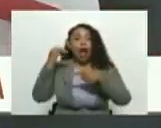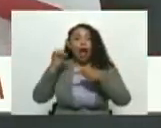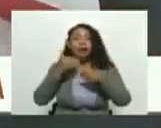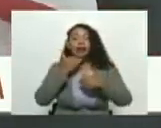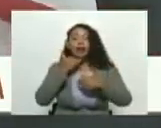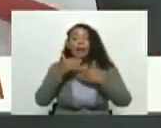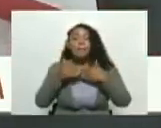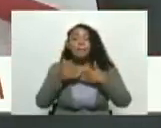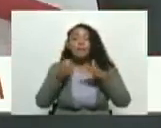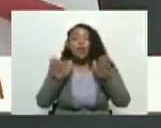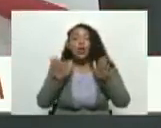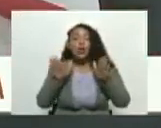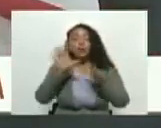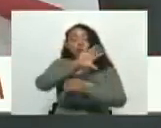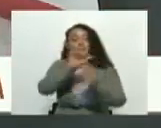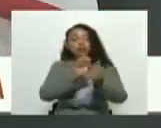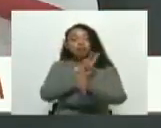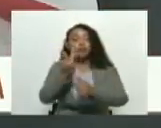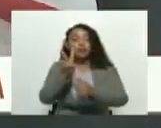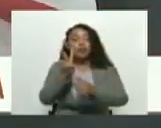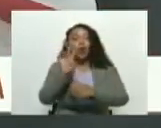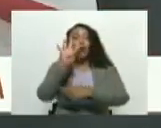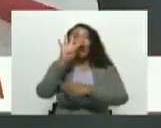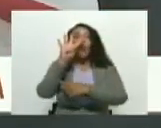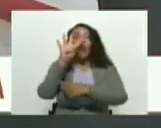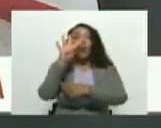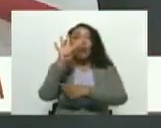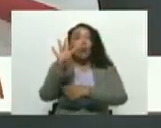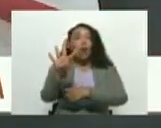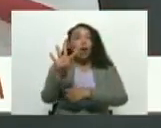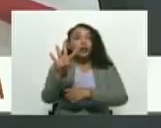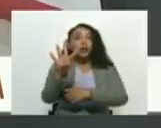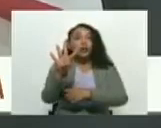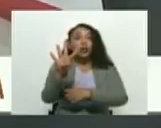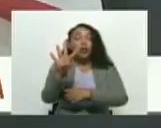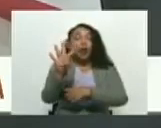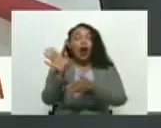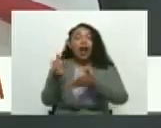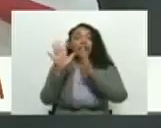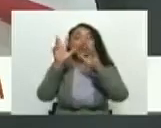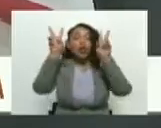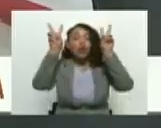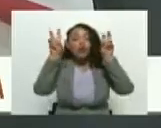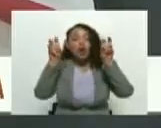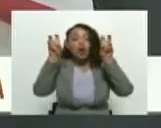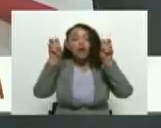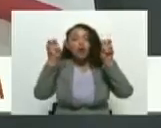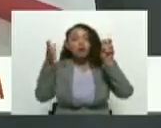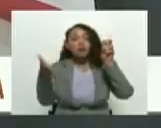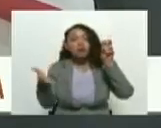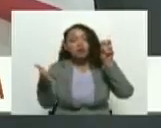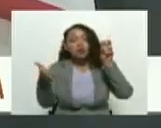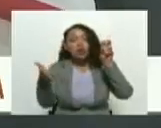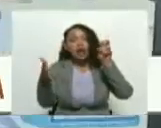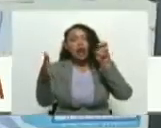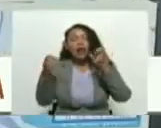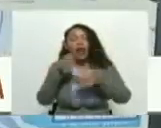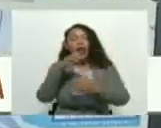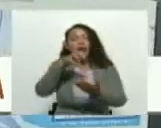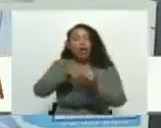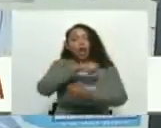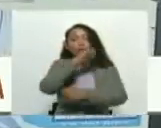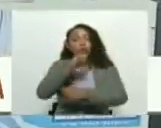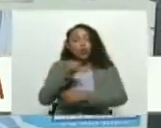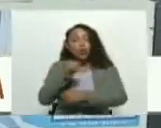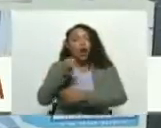también, vicepresidenta, más de 4 sedes nuevas, que sería el estado Zulia, el estado Bolívar, el